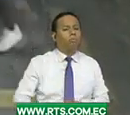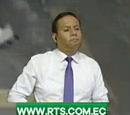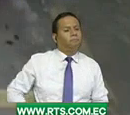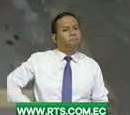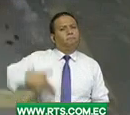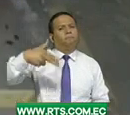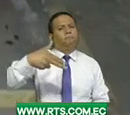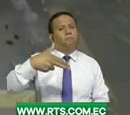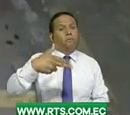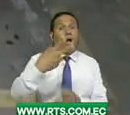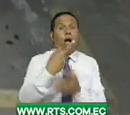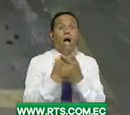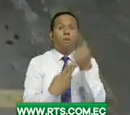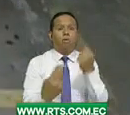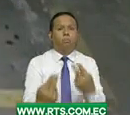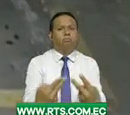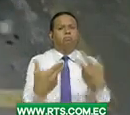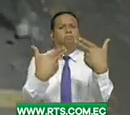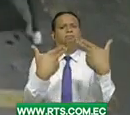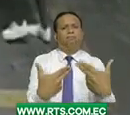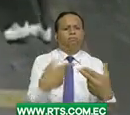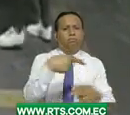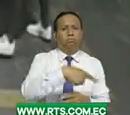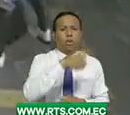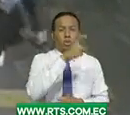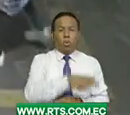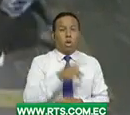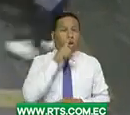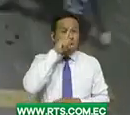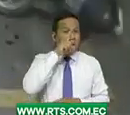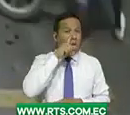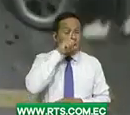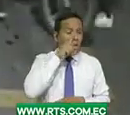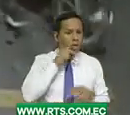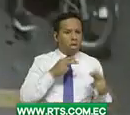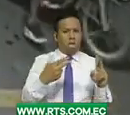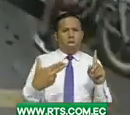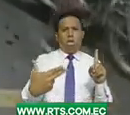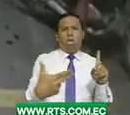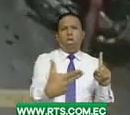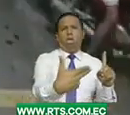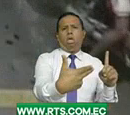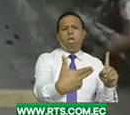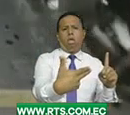una pistola para robarle al despachador. Al instante reciben disparos.